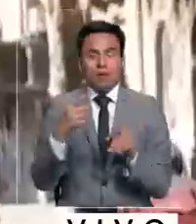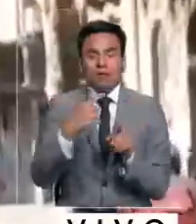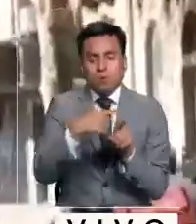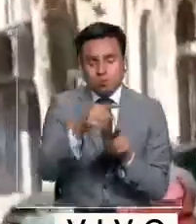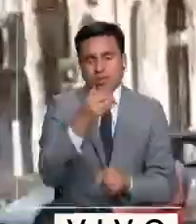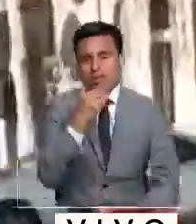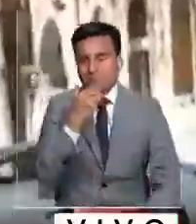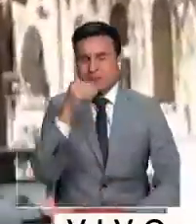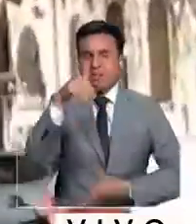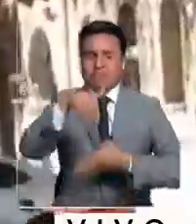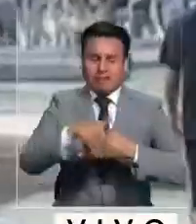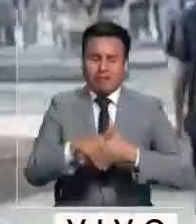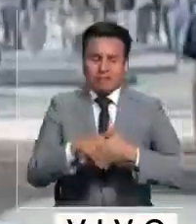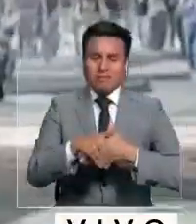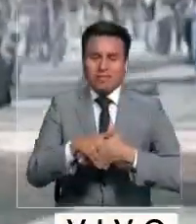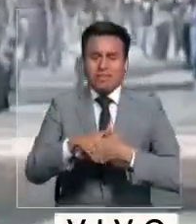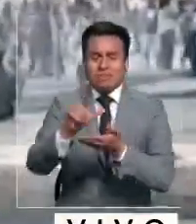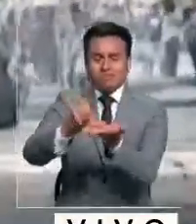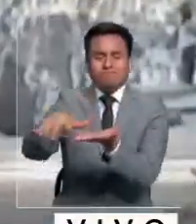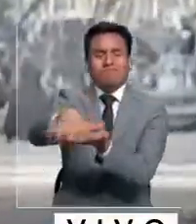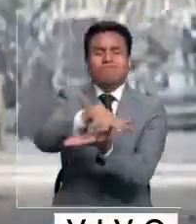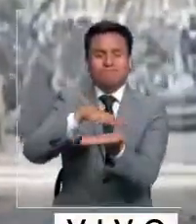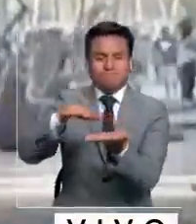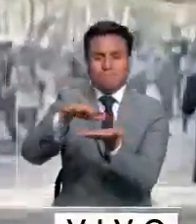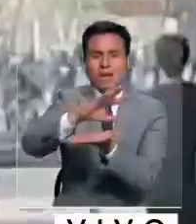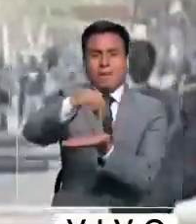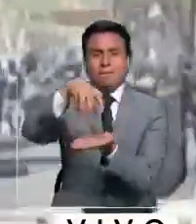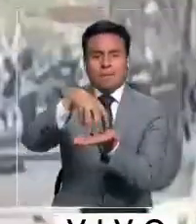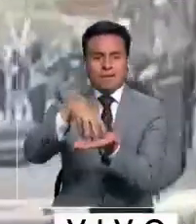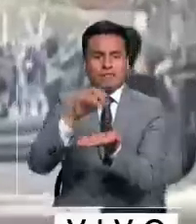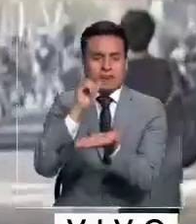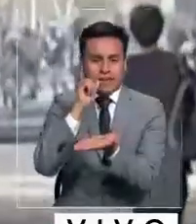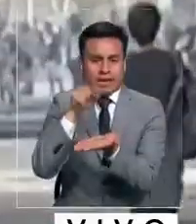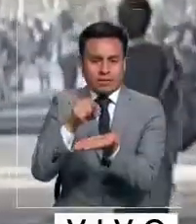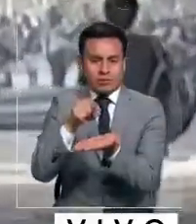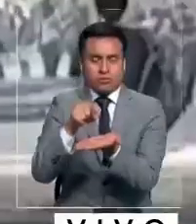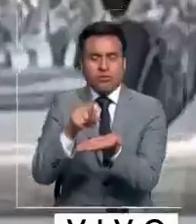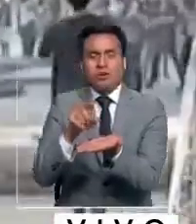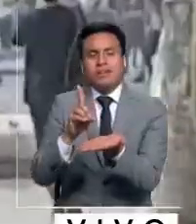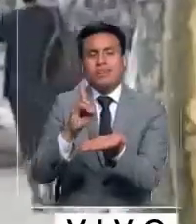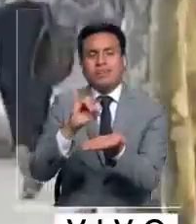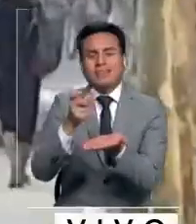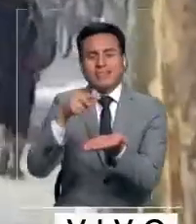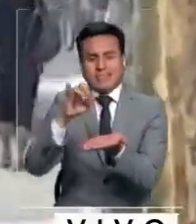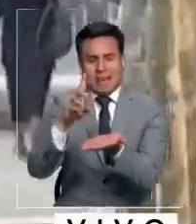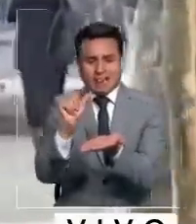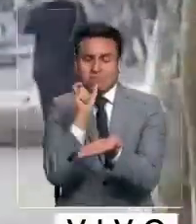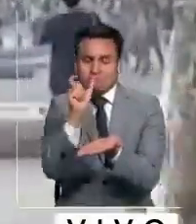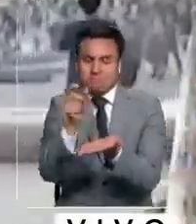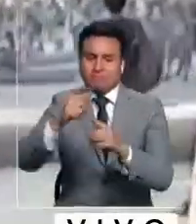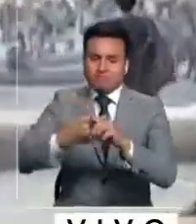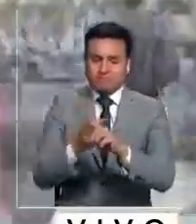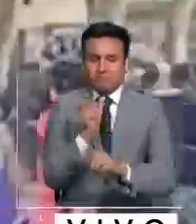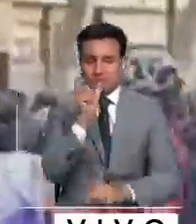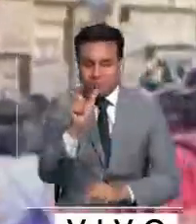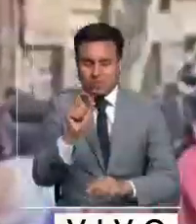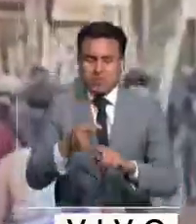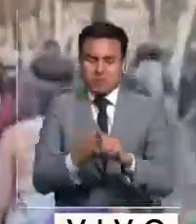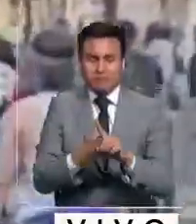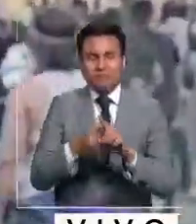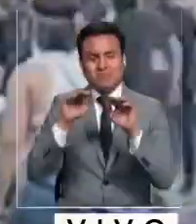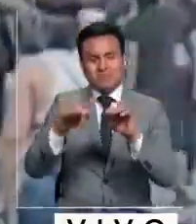registrado esta tarde en las inmediaciones de la Plaza Baquedano, de la Plaza Dignidad, como ha sido rebautizada luego